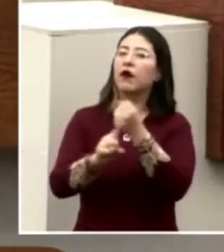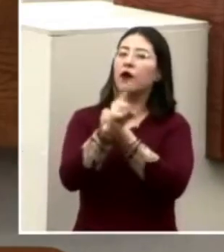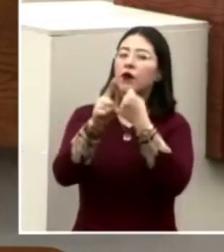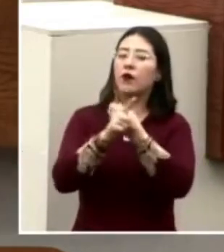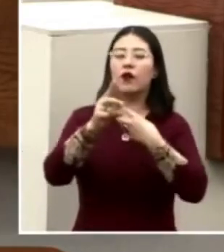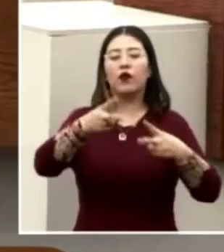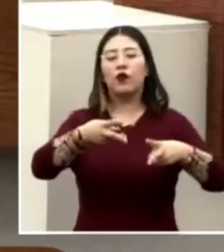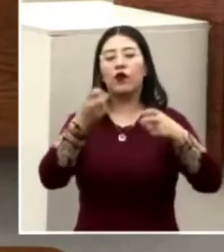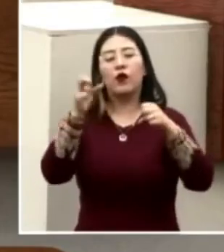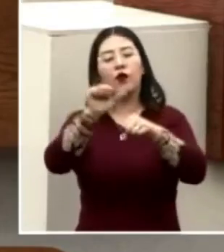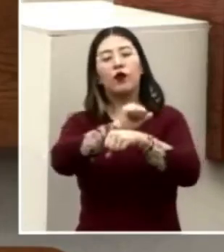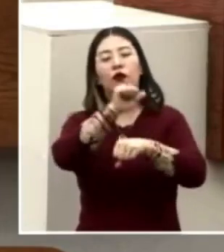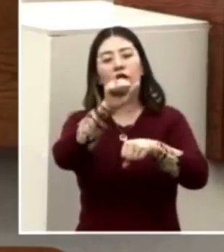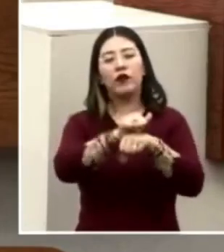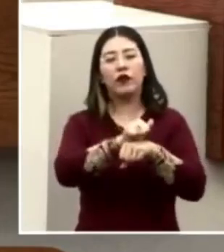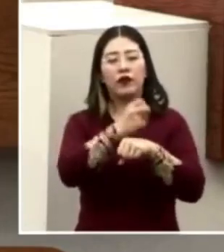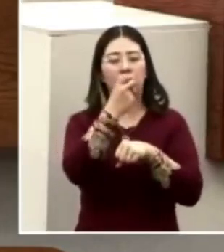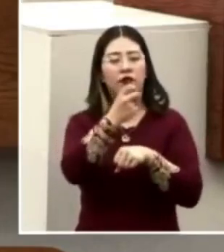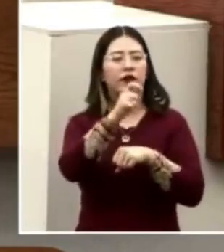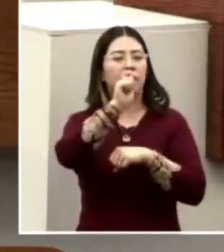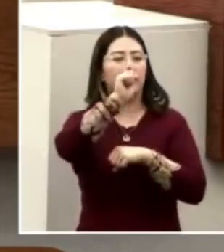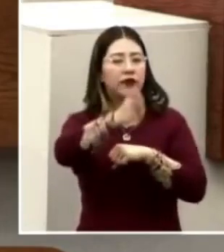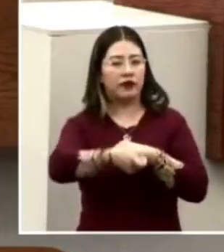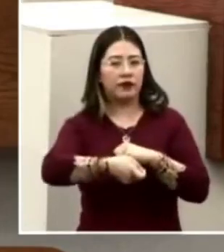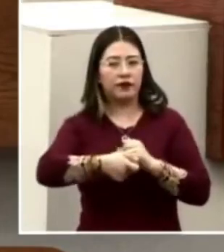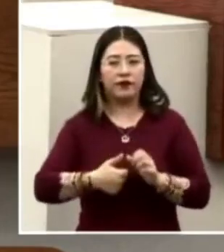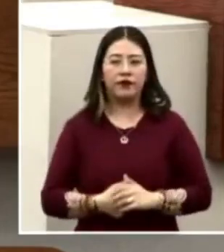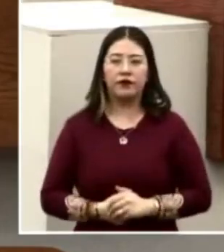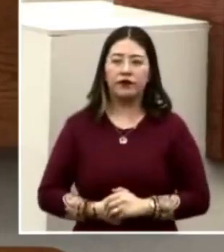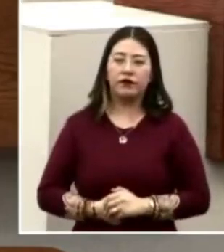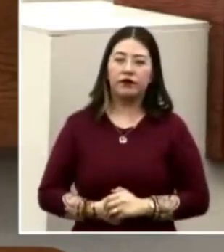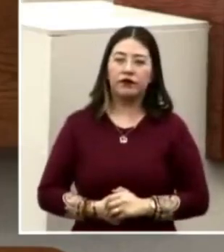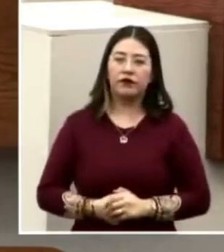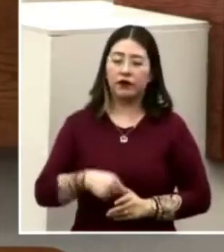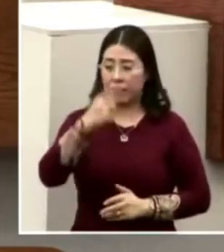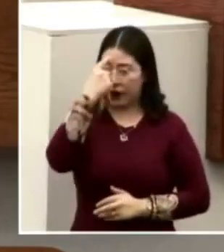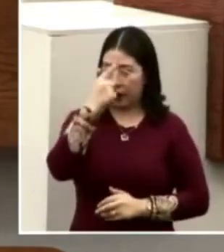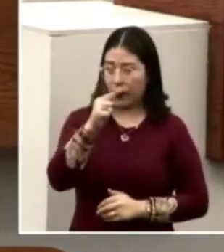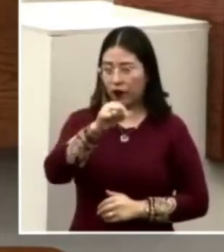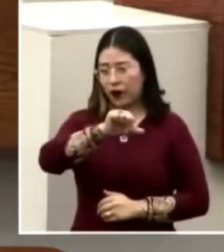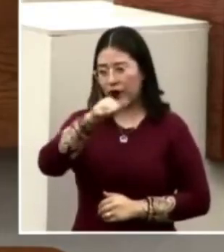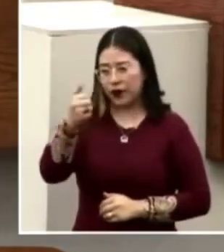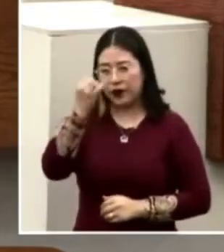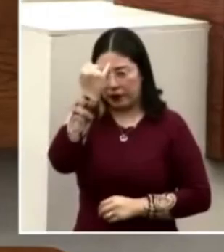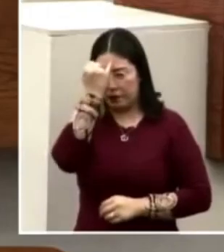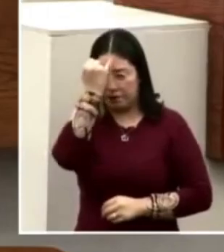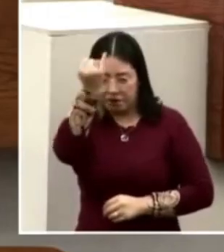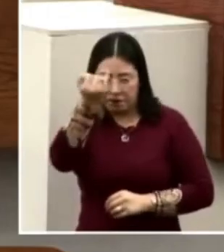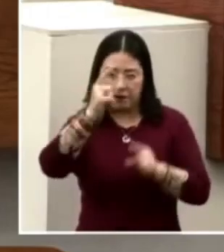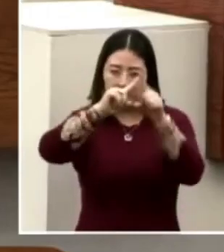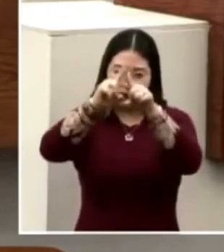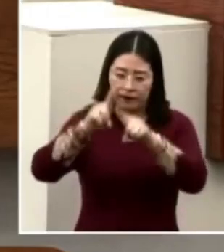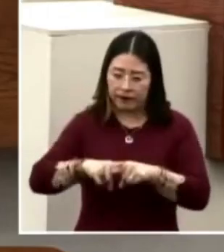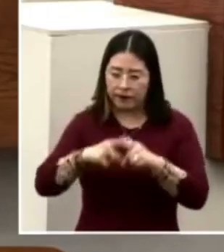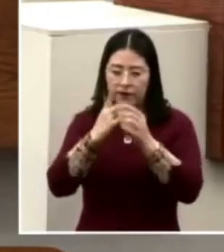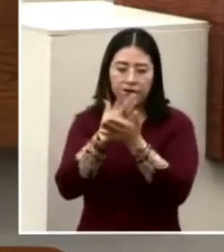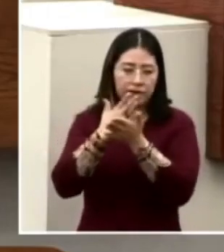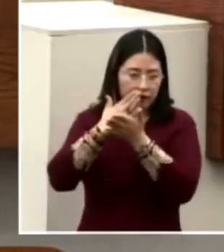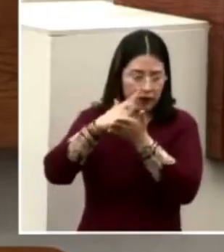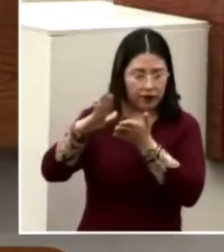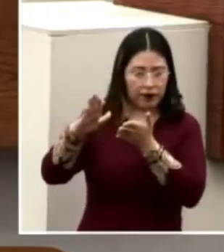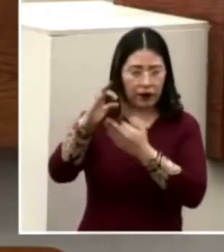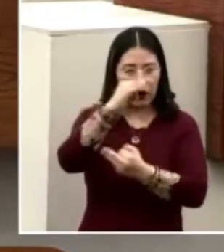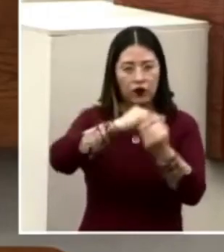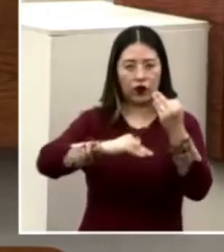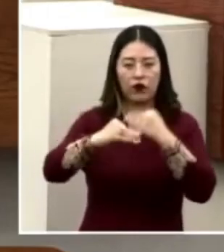autotransporte, que obedece más a razones externas, porque ustedes saben de todo el